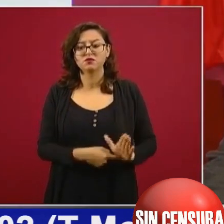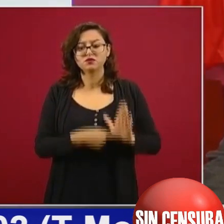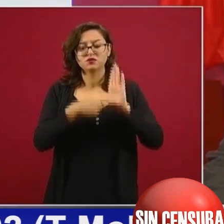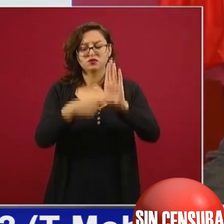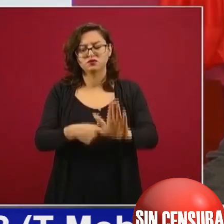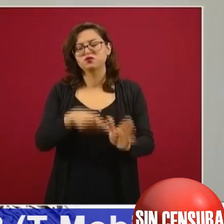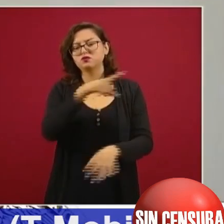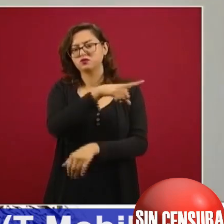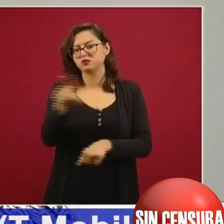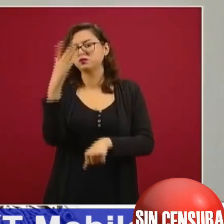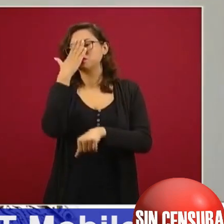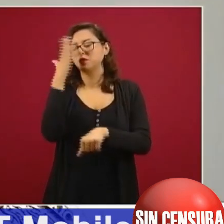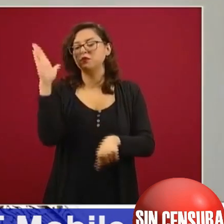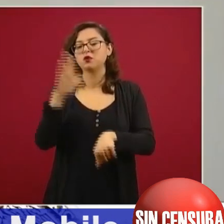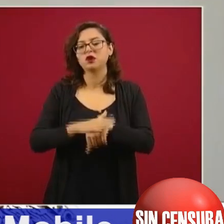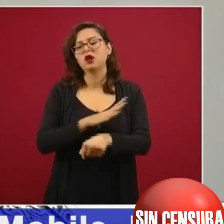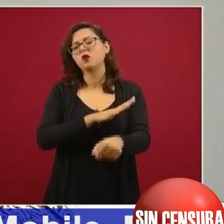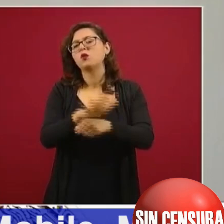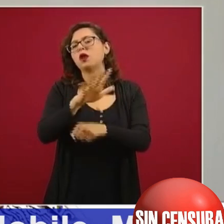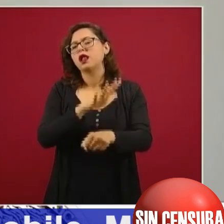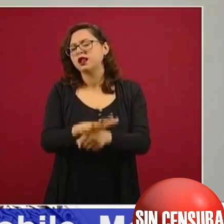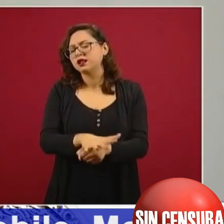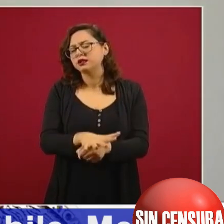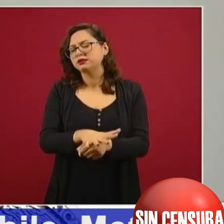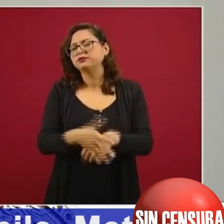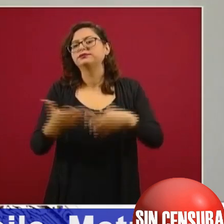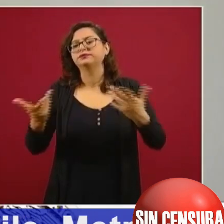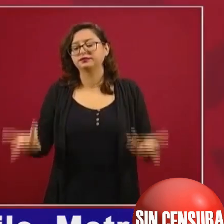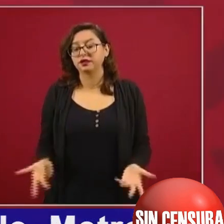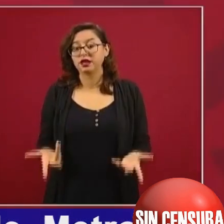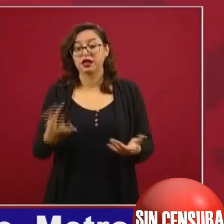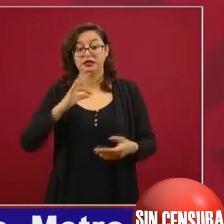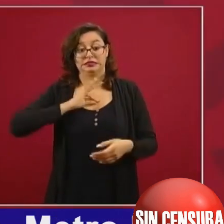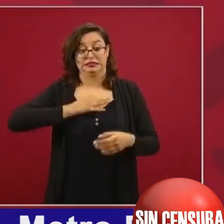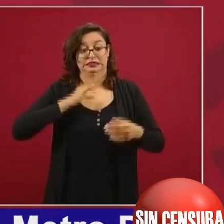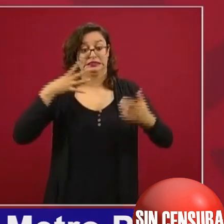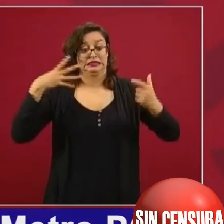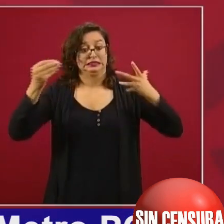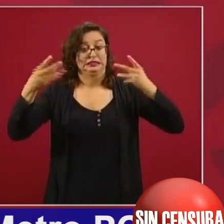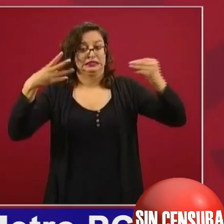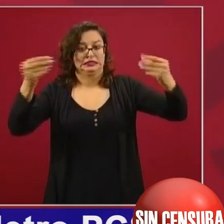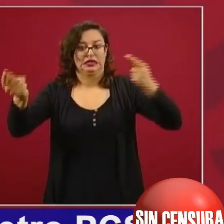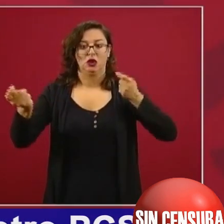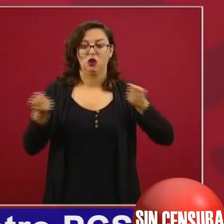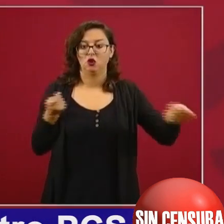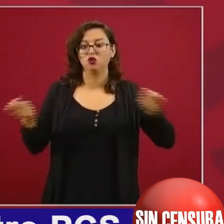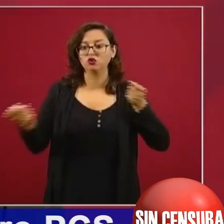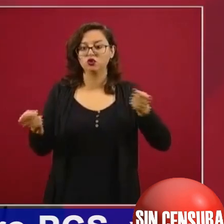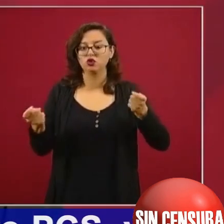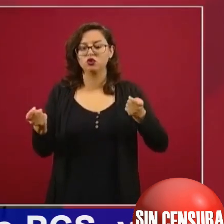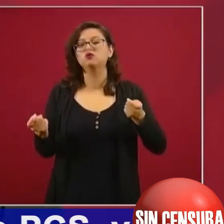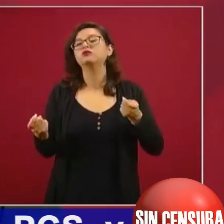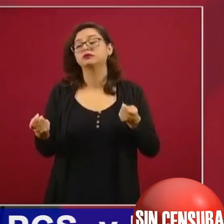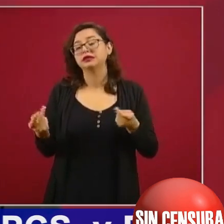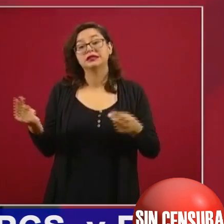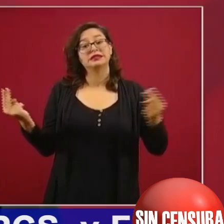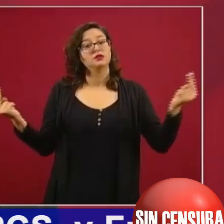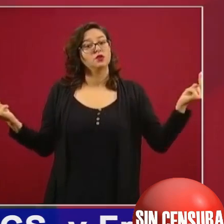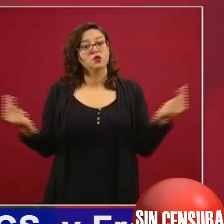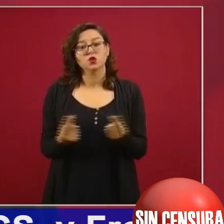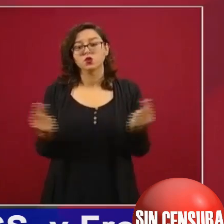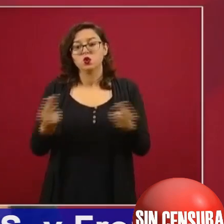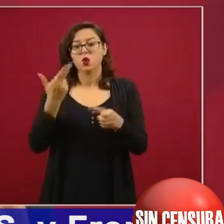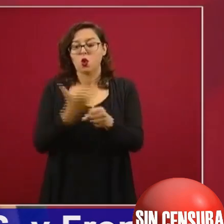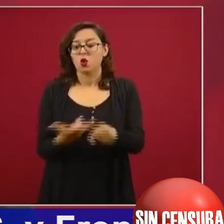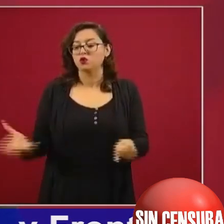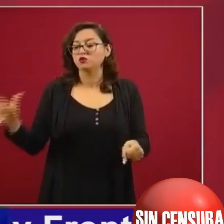tiene presente, que uno de los objetivos fundamentales del manejo de una pandemia es evitar que se saturen los